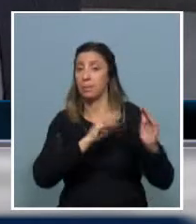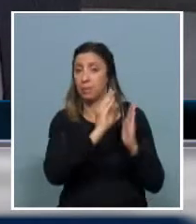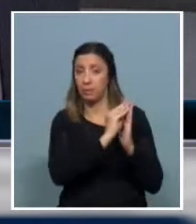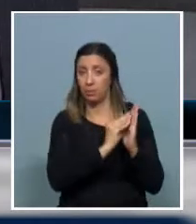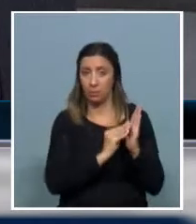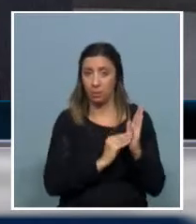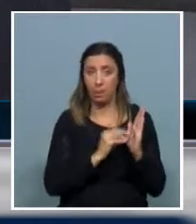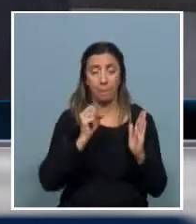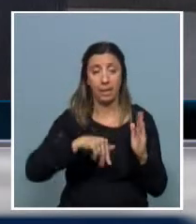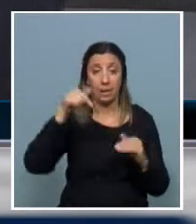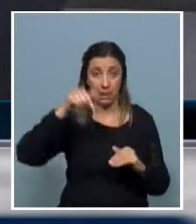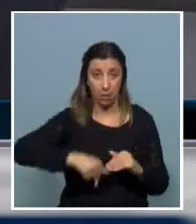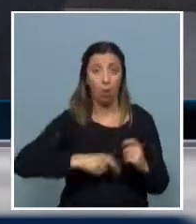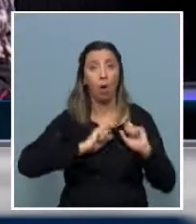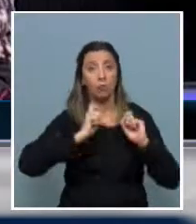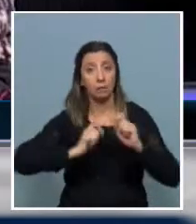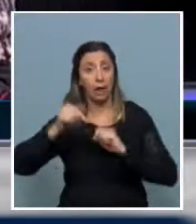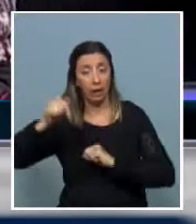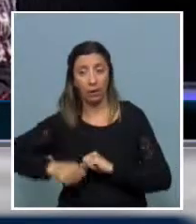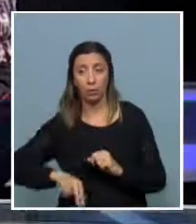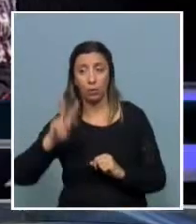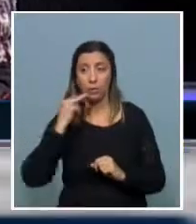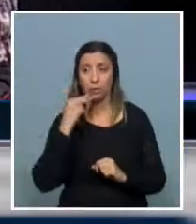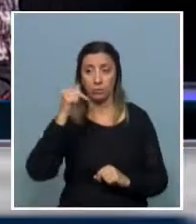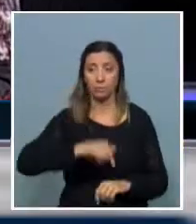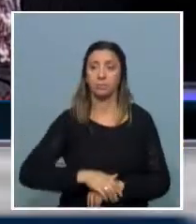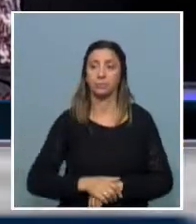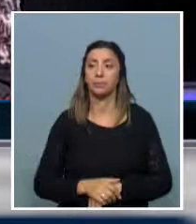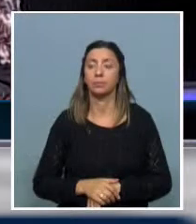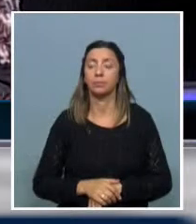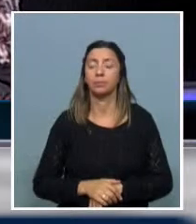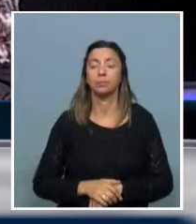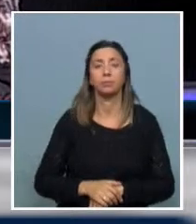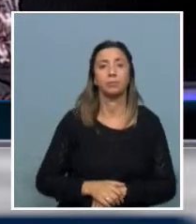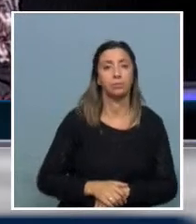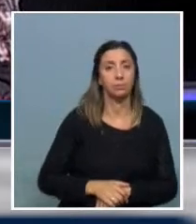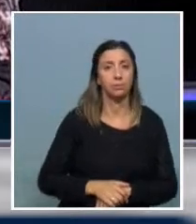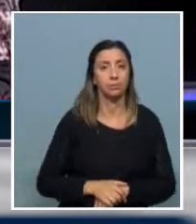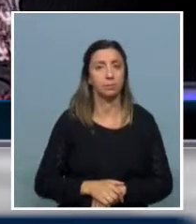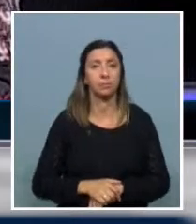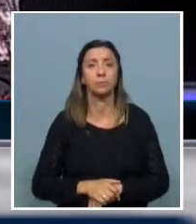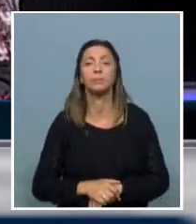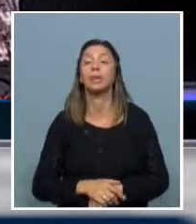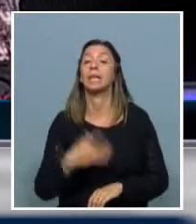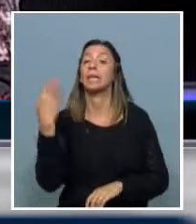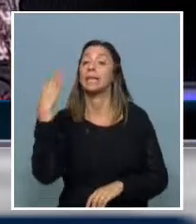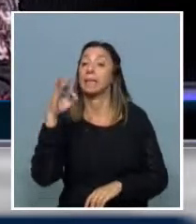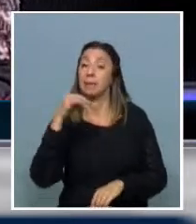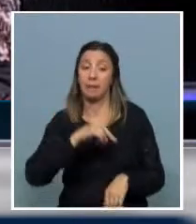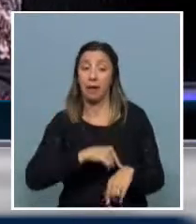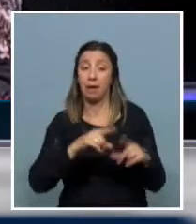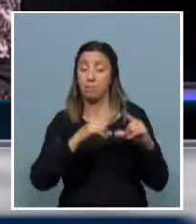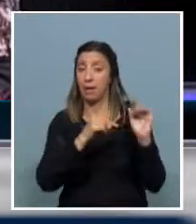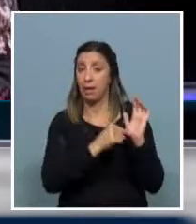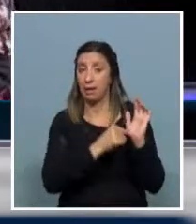hace. De los planes que hoy estamos entregando a las casas vigentes, por eso lo explico. Se estaba determinado que debía, en ese